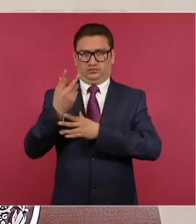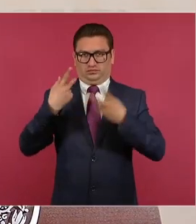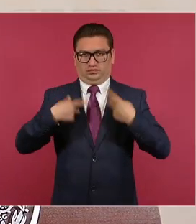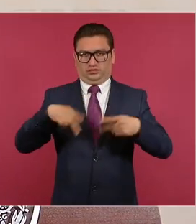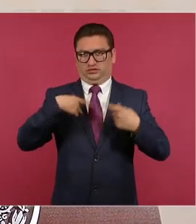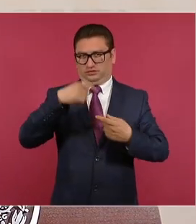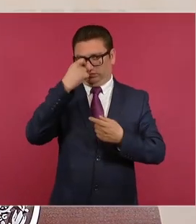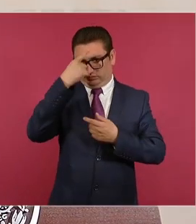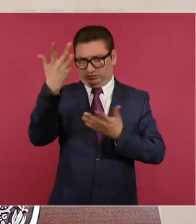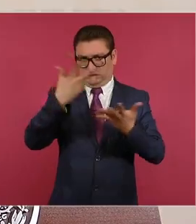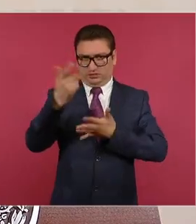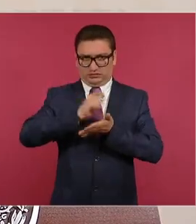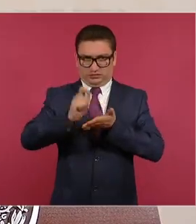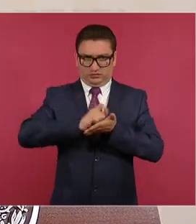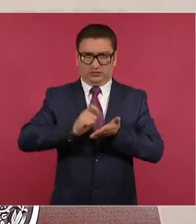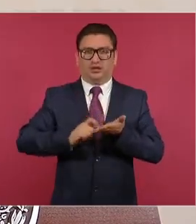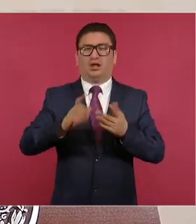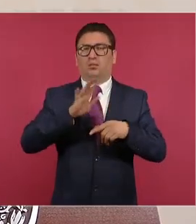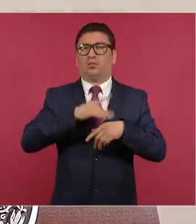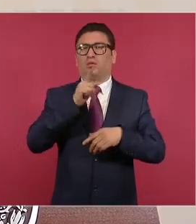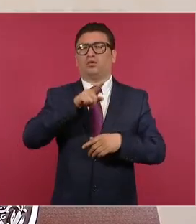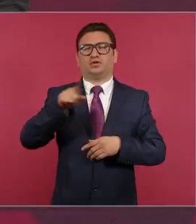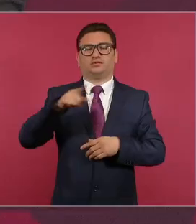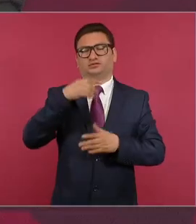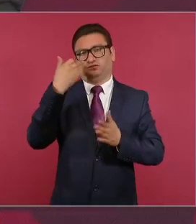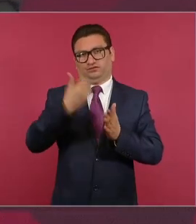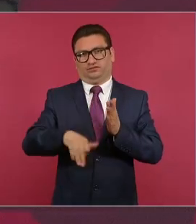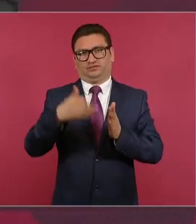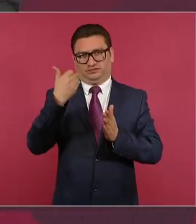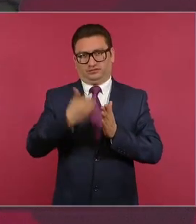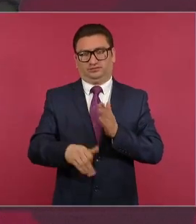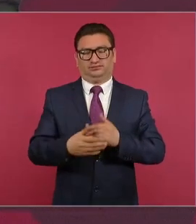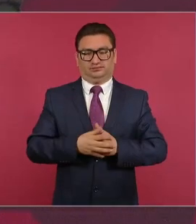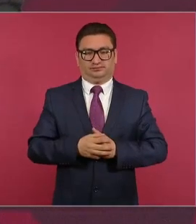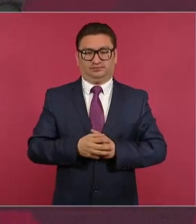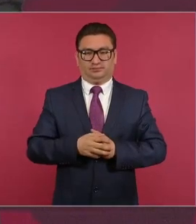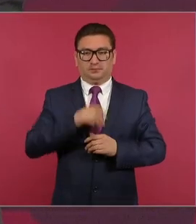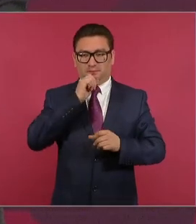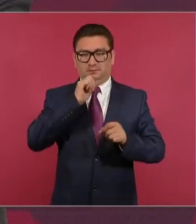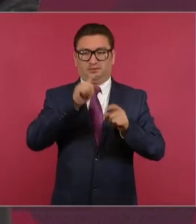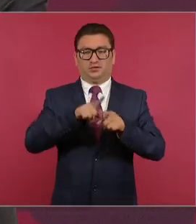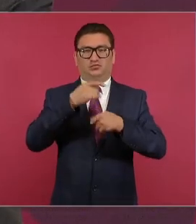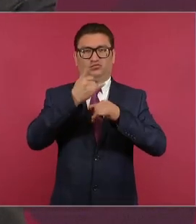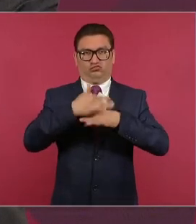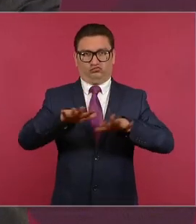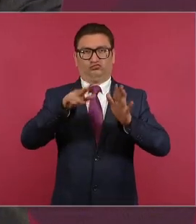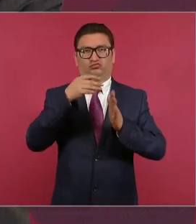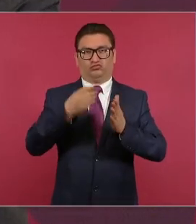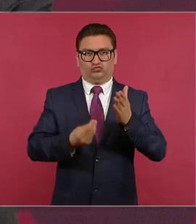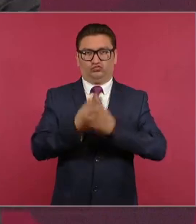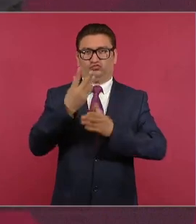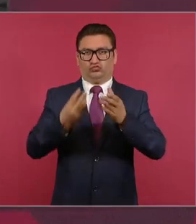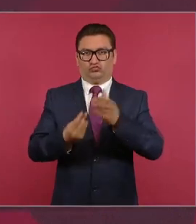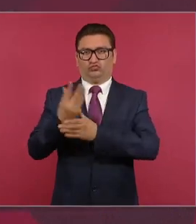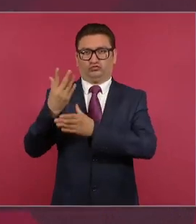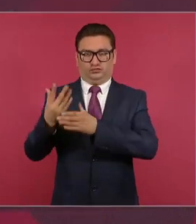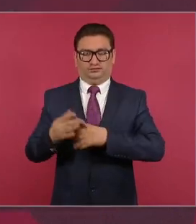escritores, porque hace falta también la renovación en